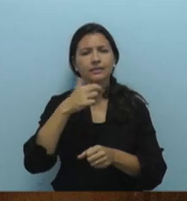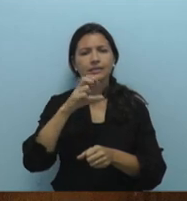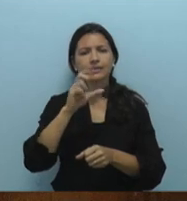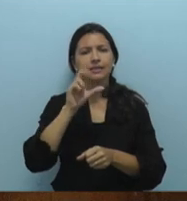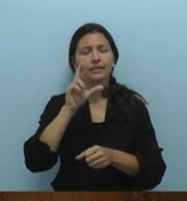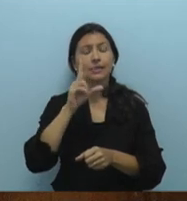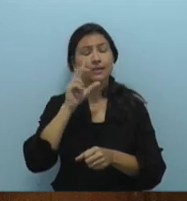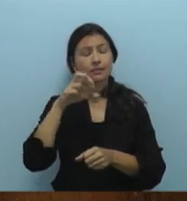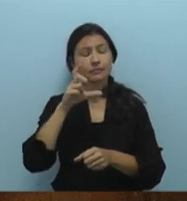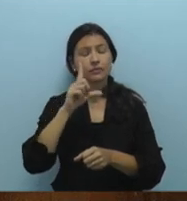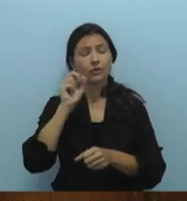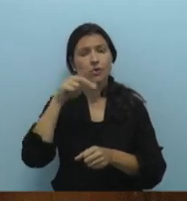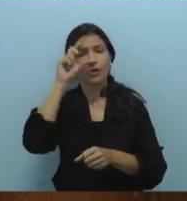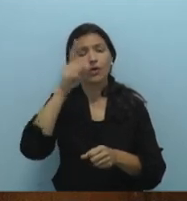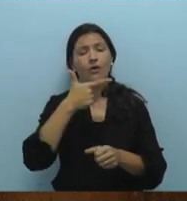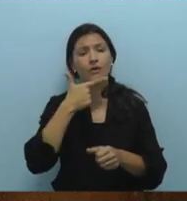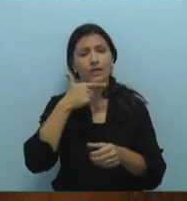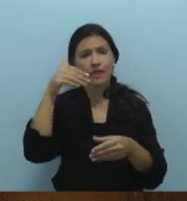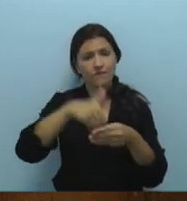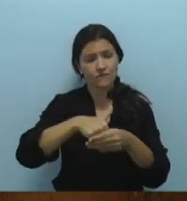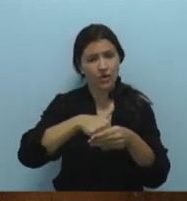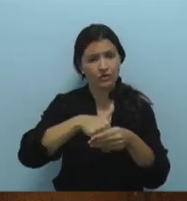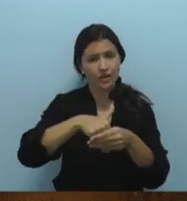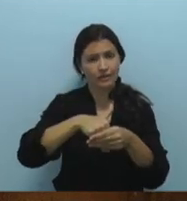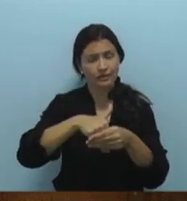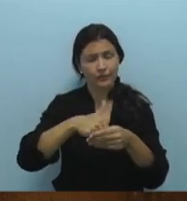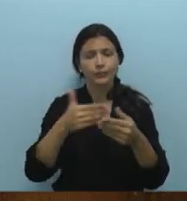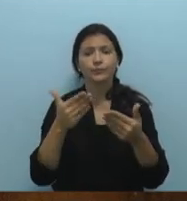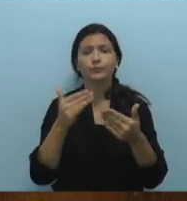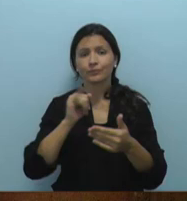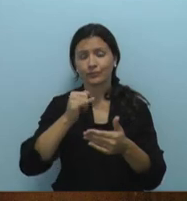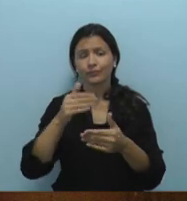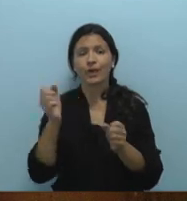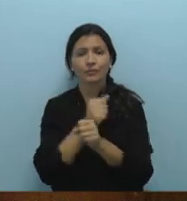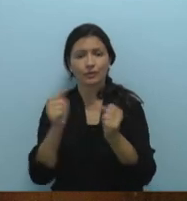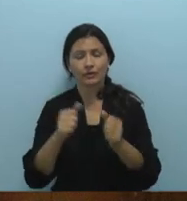sobre tablas aprobado, en consideración la resolución aprobada.